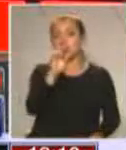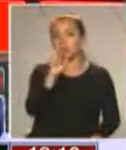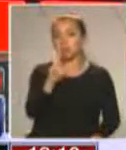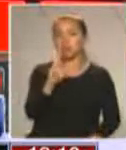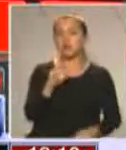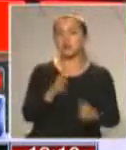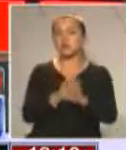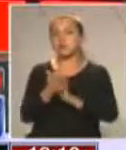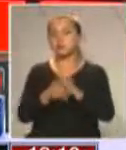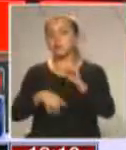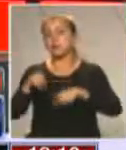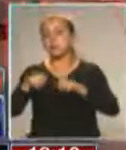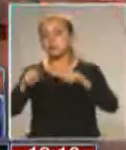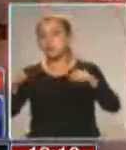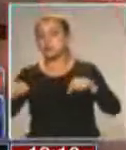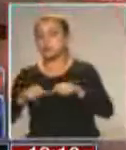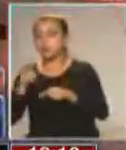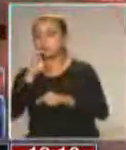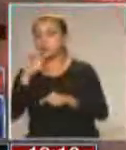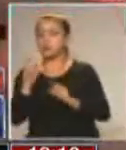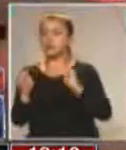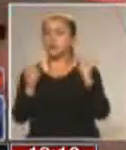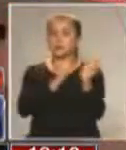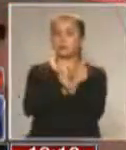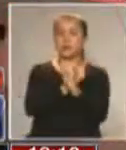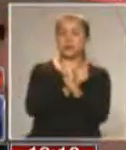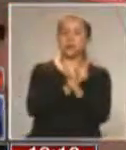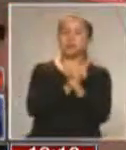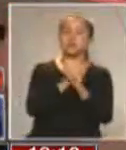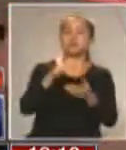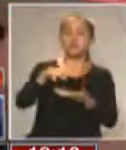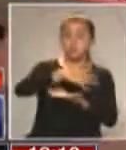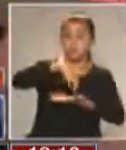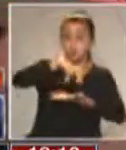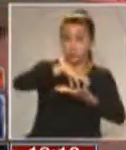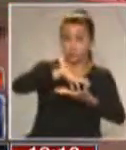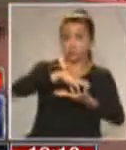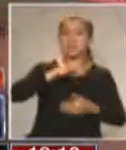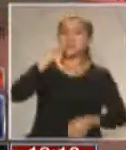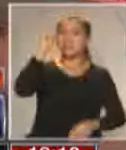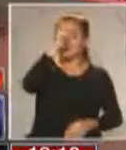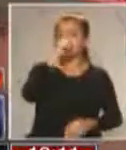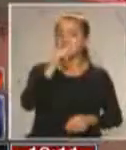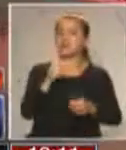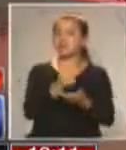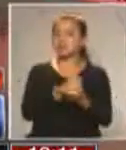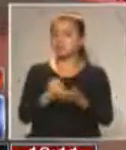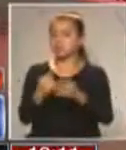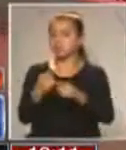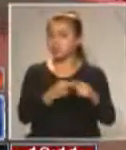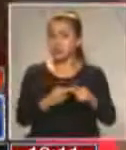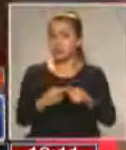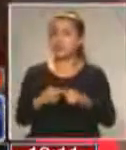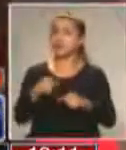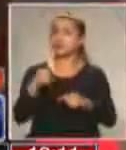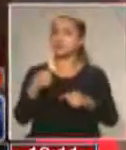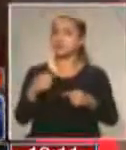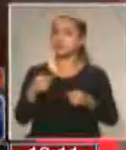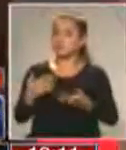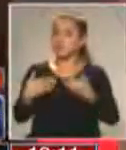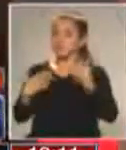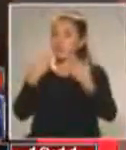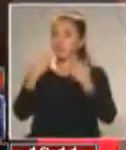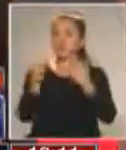suelo urbano. Es un tema complejo porque claramente esta sociedad se ve beneficiada con esta modificación. No se ha